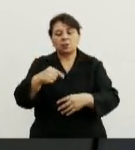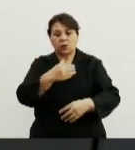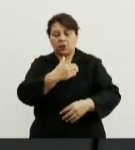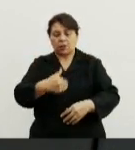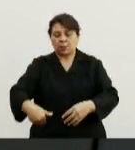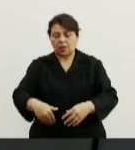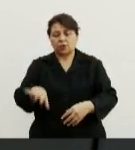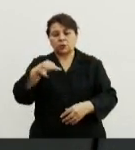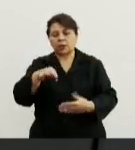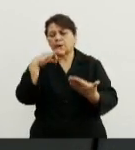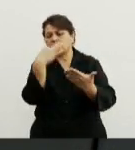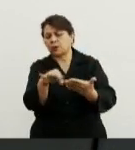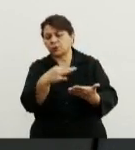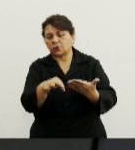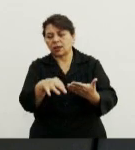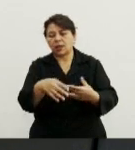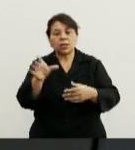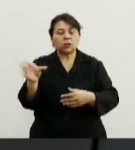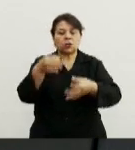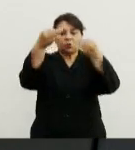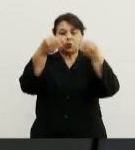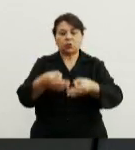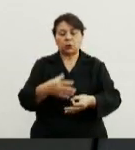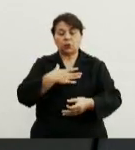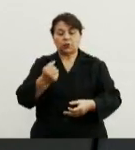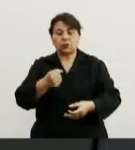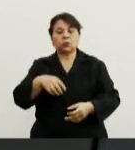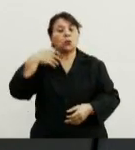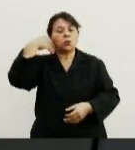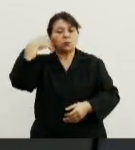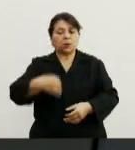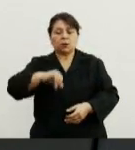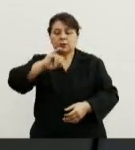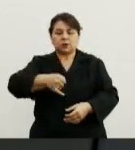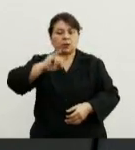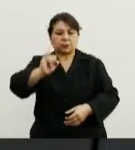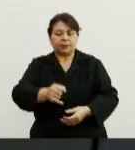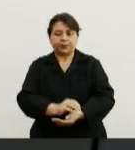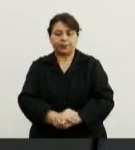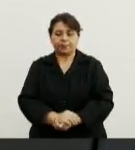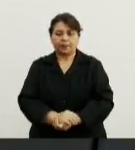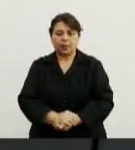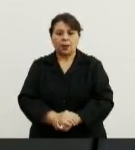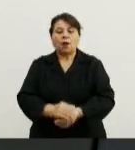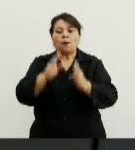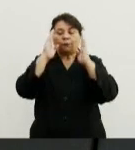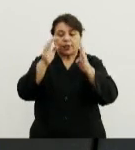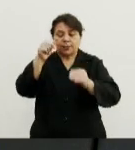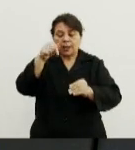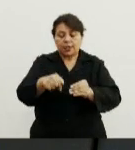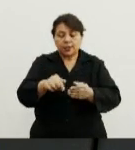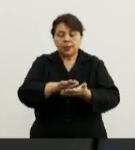y cumpliendo los protocolos sanitarios sin excepción estamos frente a una